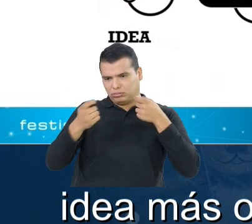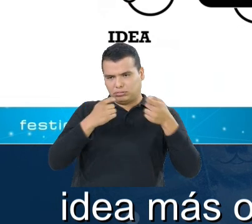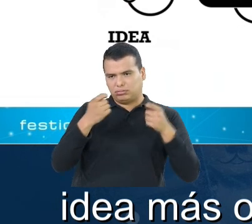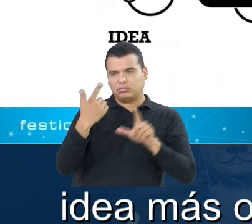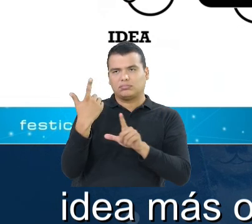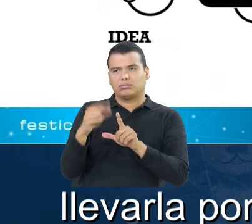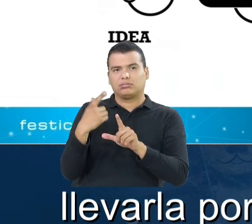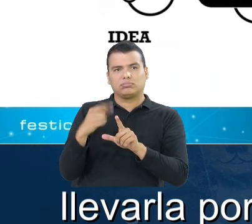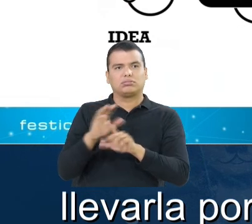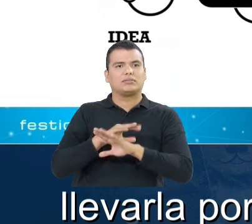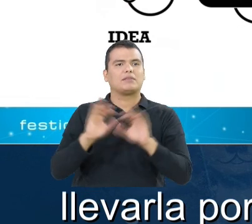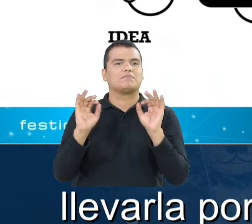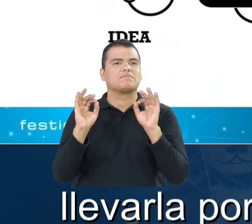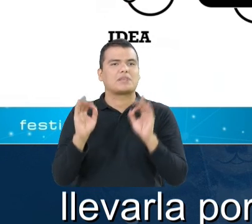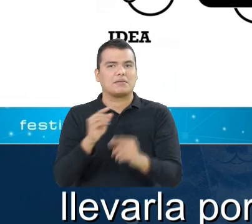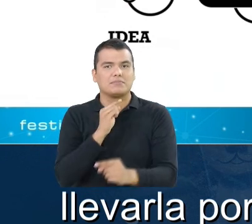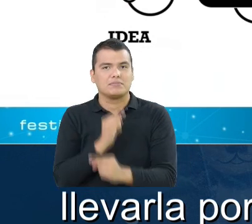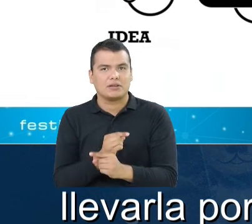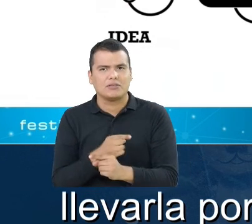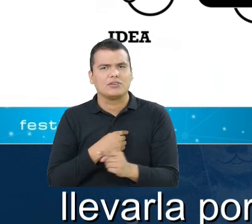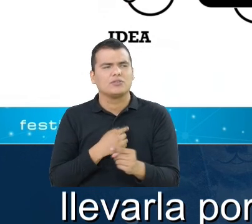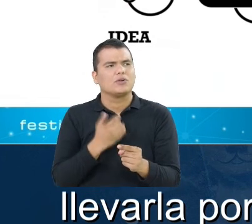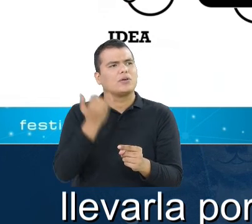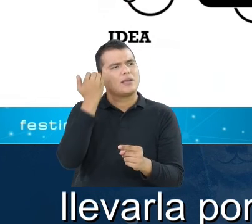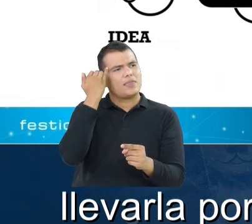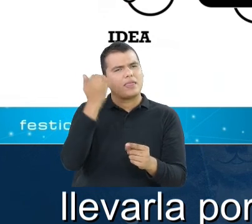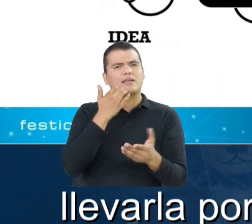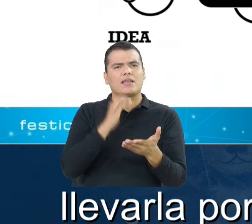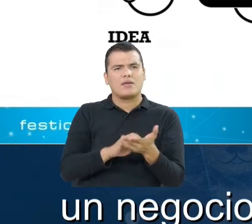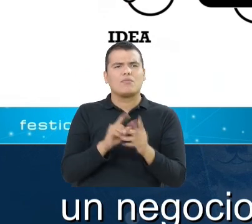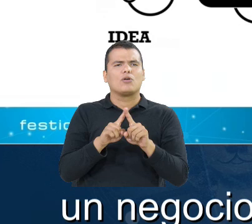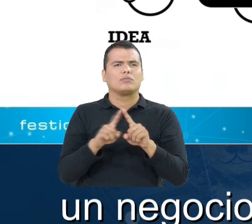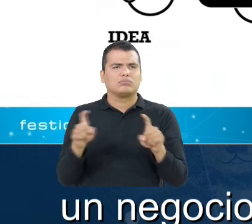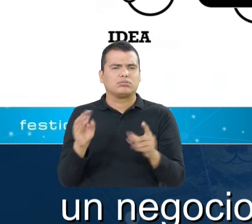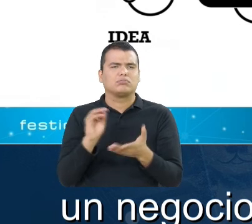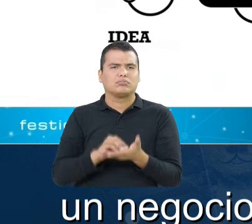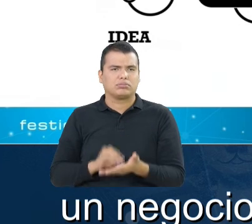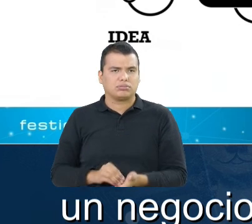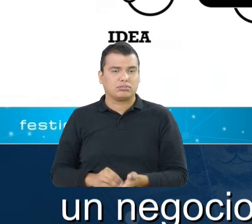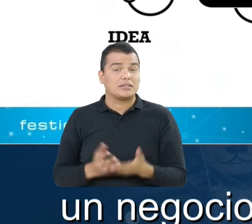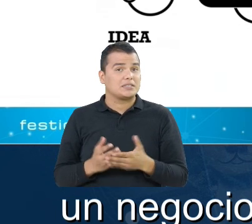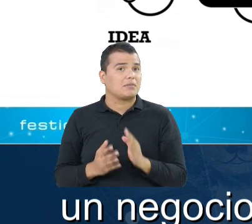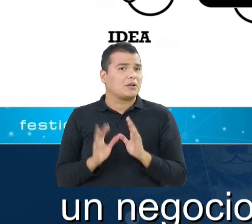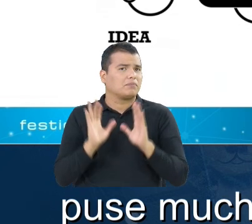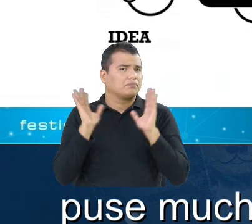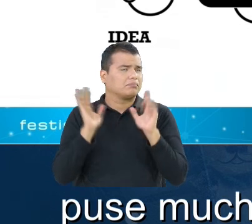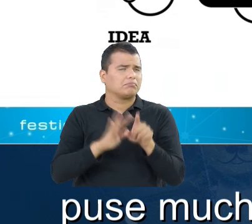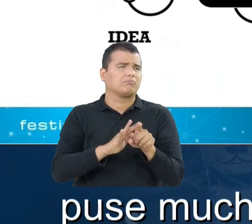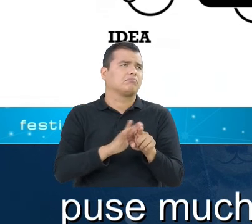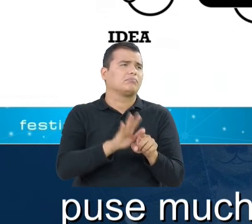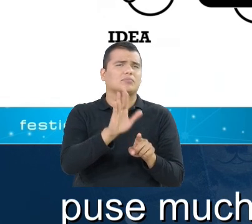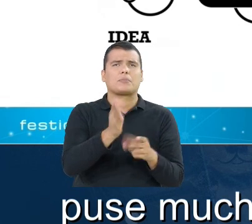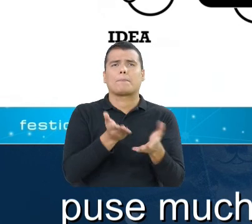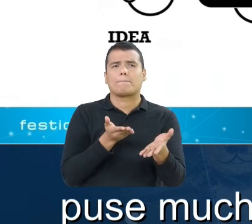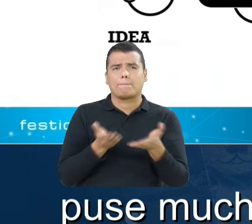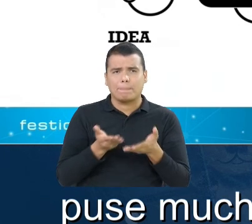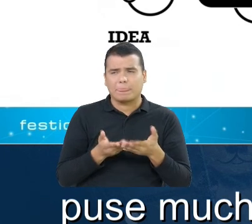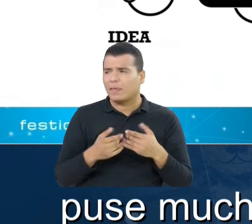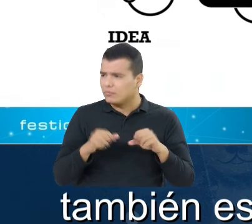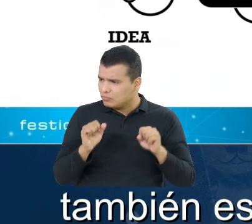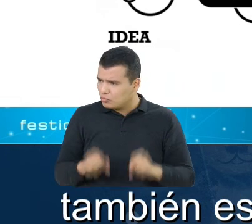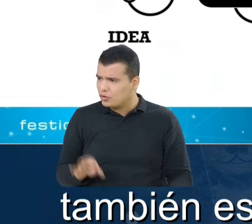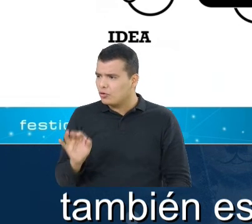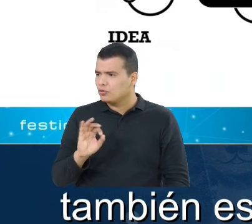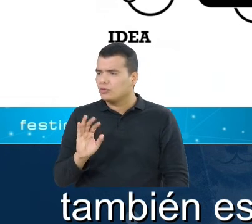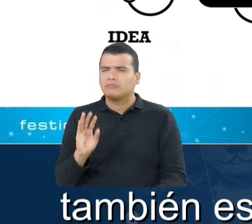armado completamente. Puse muchos ejemplos de producto, pero esto también se puede aplicar para servicios. Yo también puedo poner